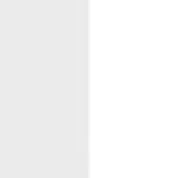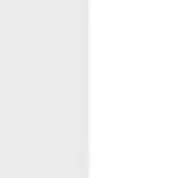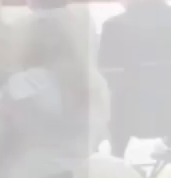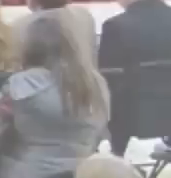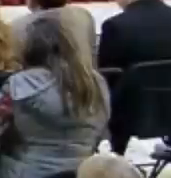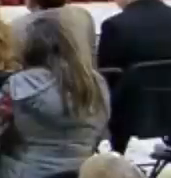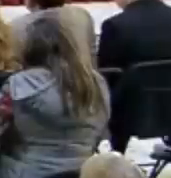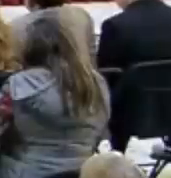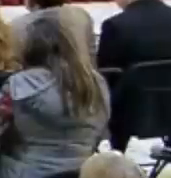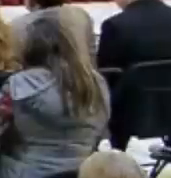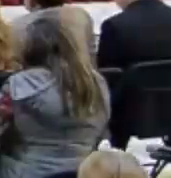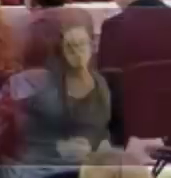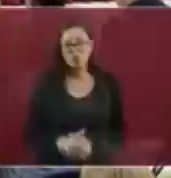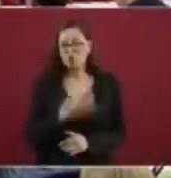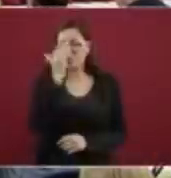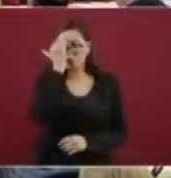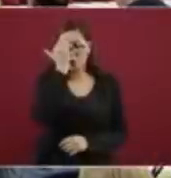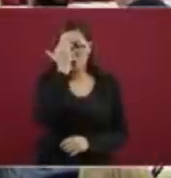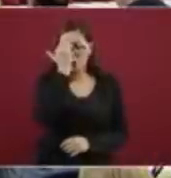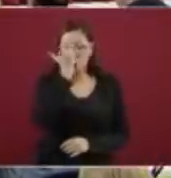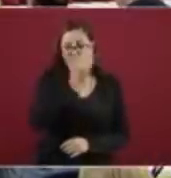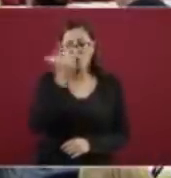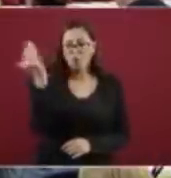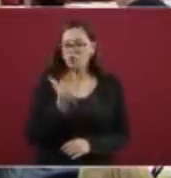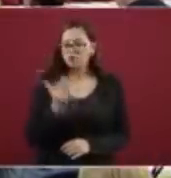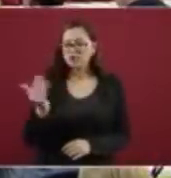Esto es terrible, destructivo.